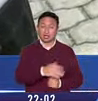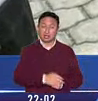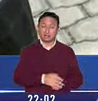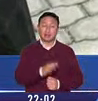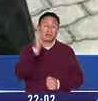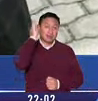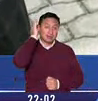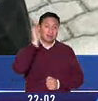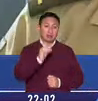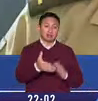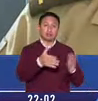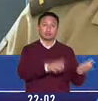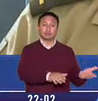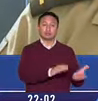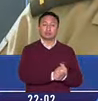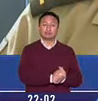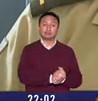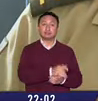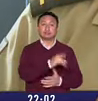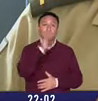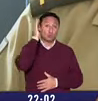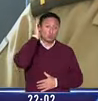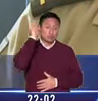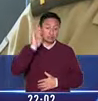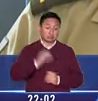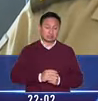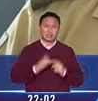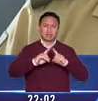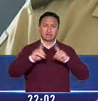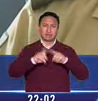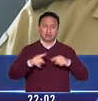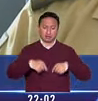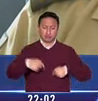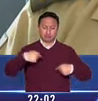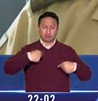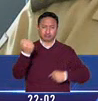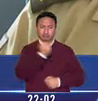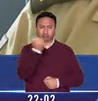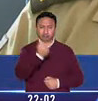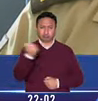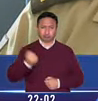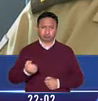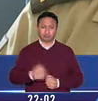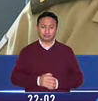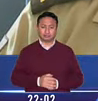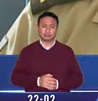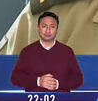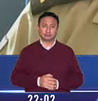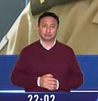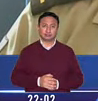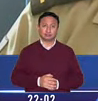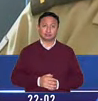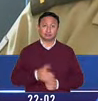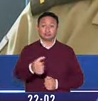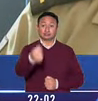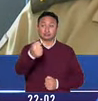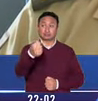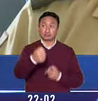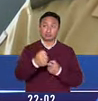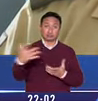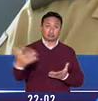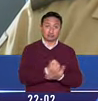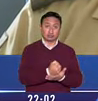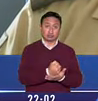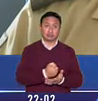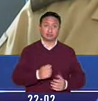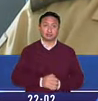chica ya sin vida. La mujer tiene varias heridas en su cuerpo. El arma blanca fue decomisada,